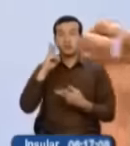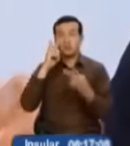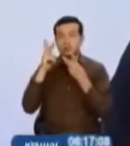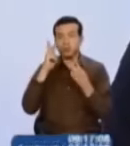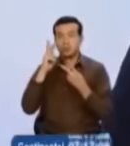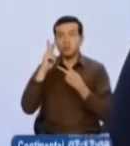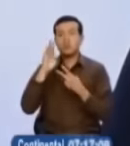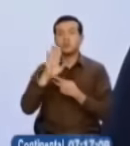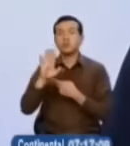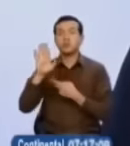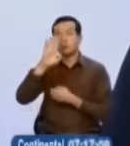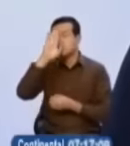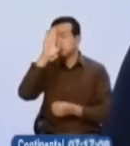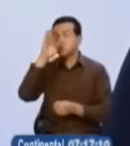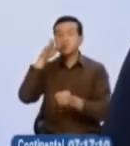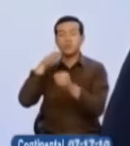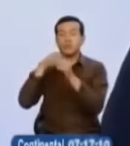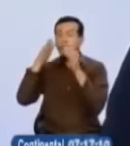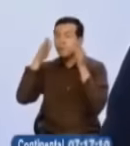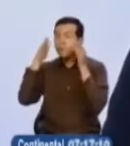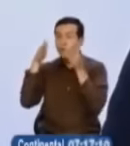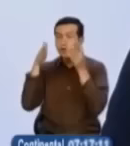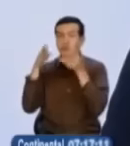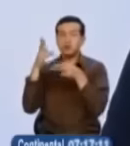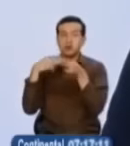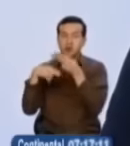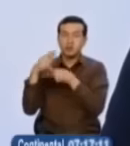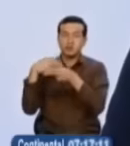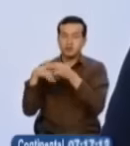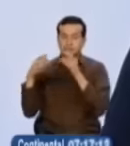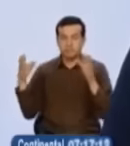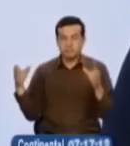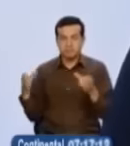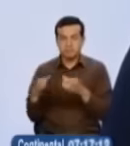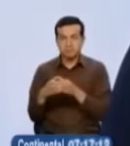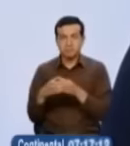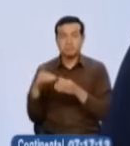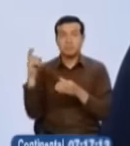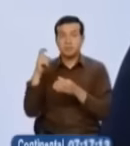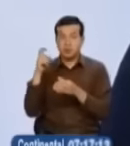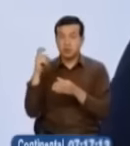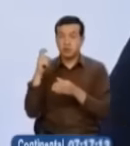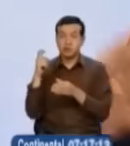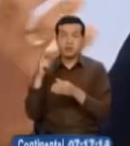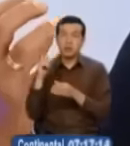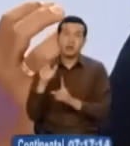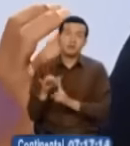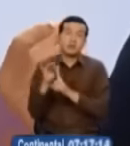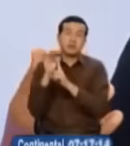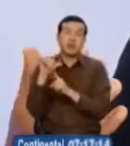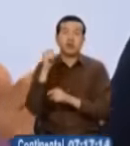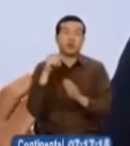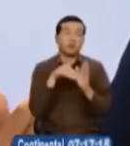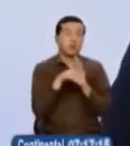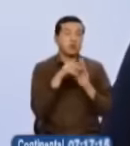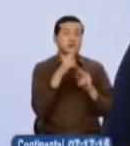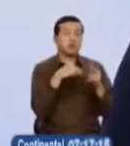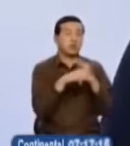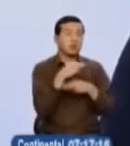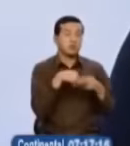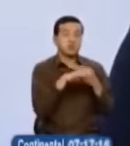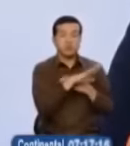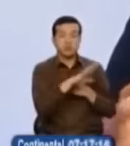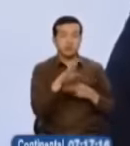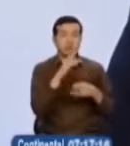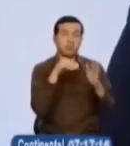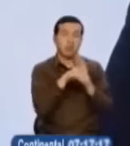se han enfocado a este nicho de mercado, se puede decir, y para lo cual se requiere especialización. Muchos otros bancos comerciales que han